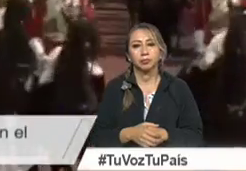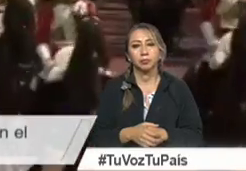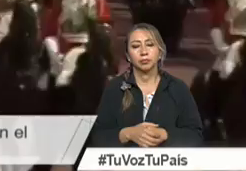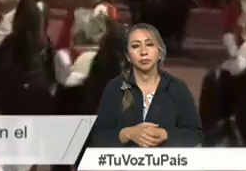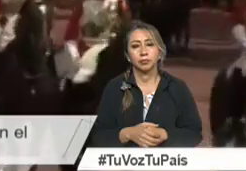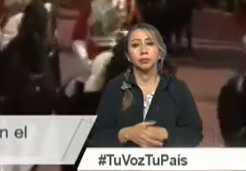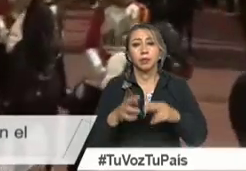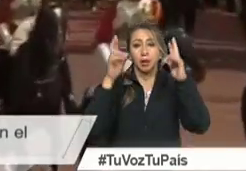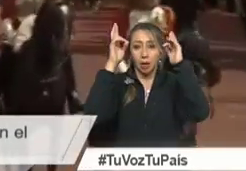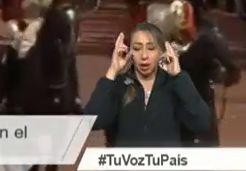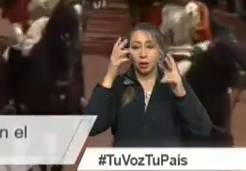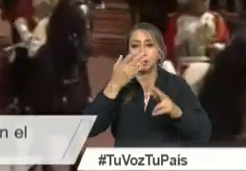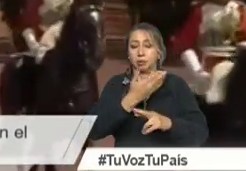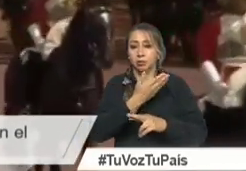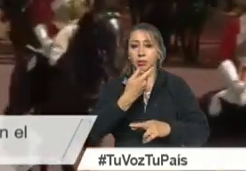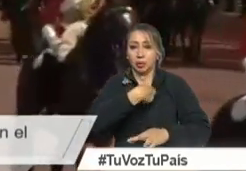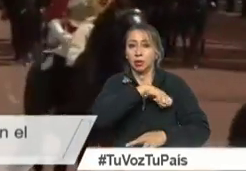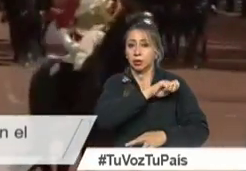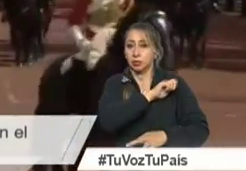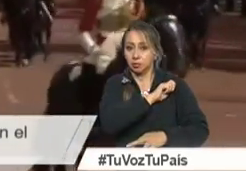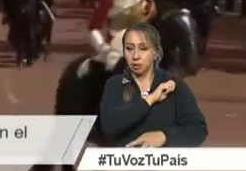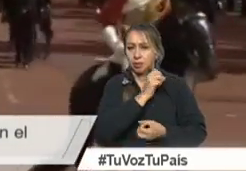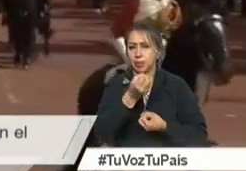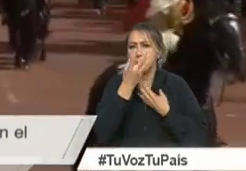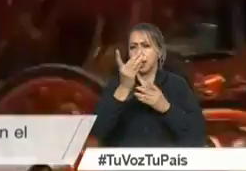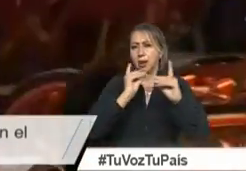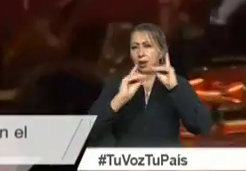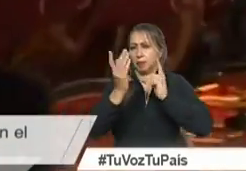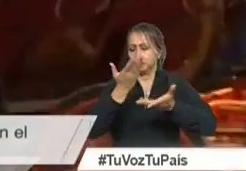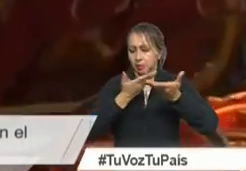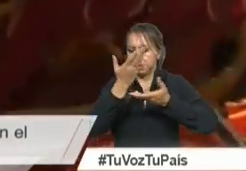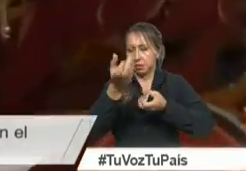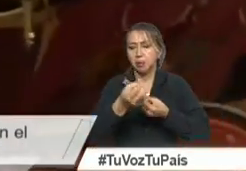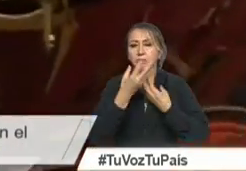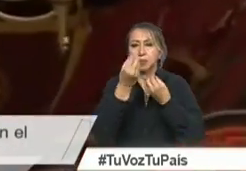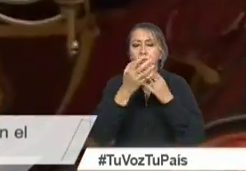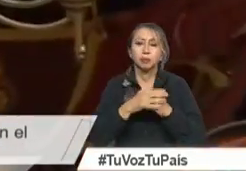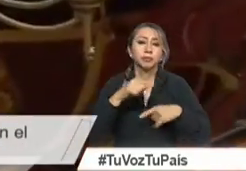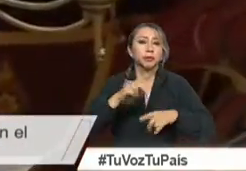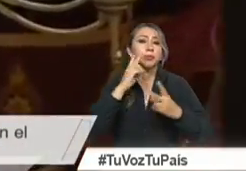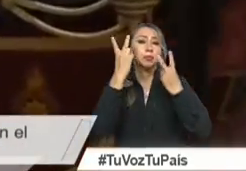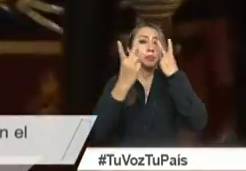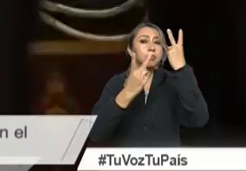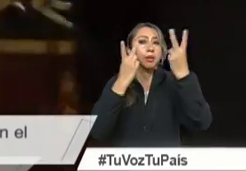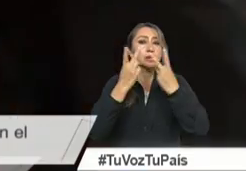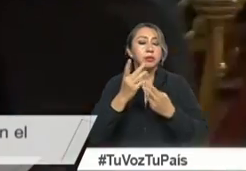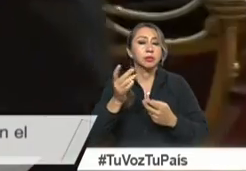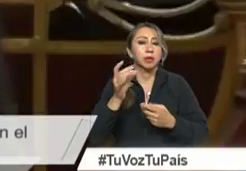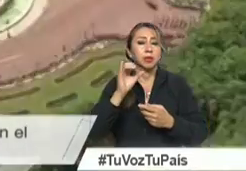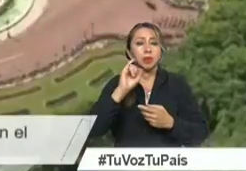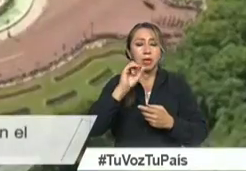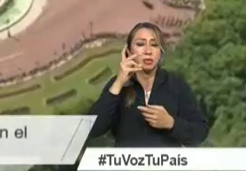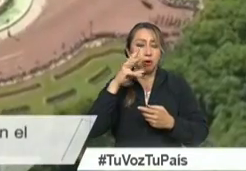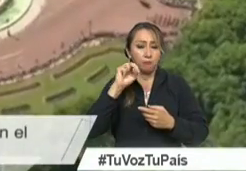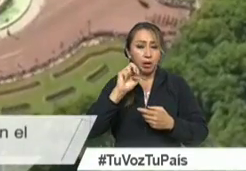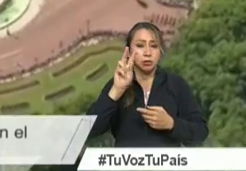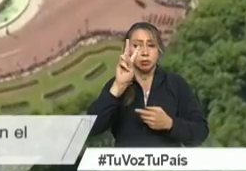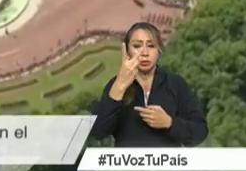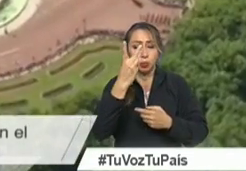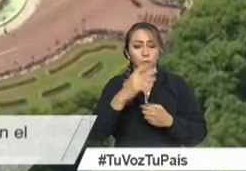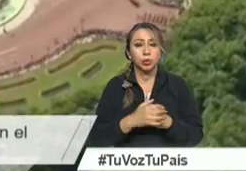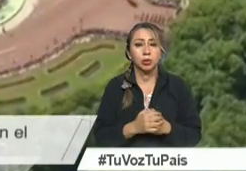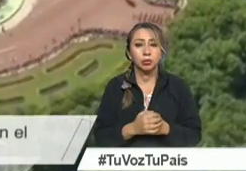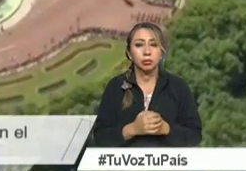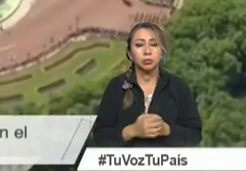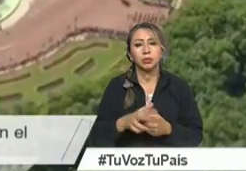el rey de españa ha pronunciado un discurso en el parlamento británico en el marco de su visita de estado a isabel segunda la primera de un monarca español en los